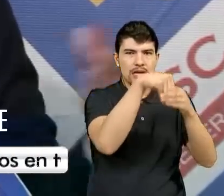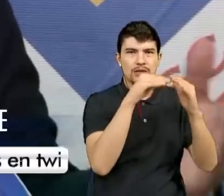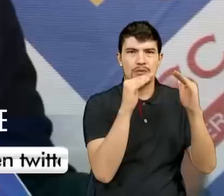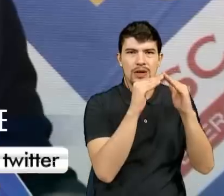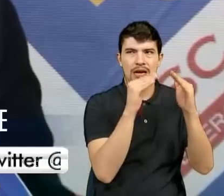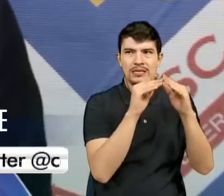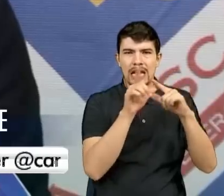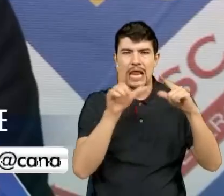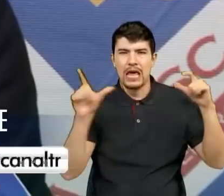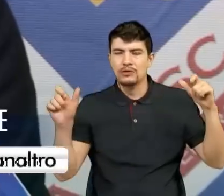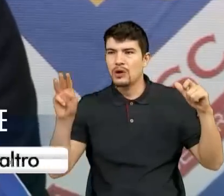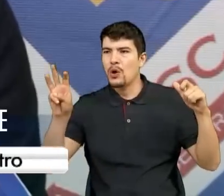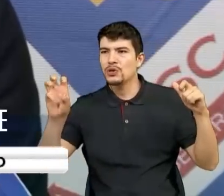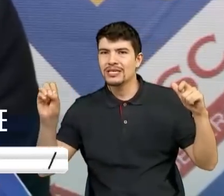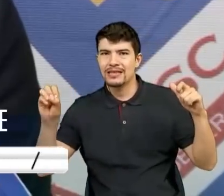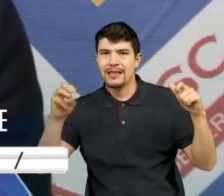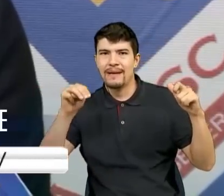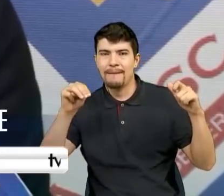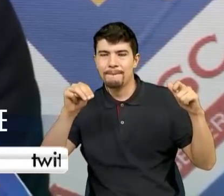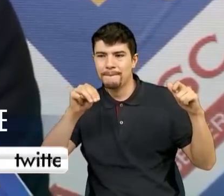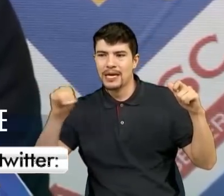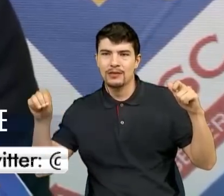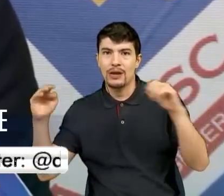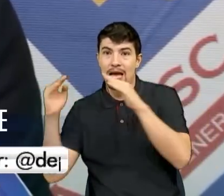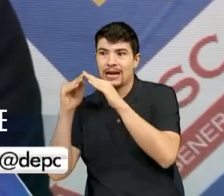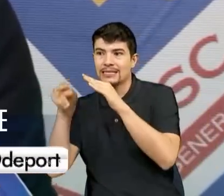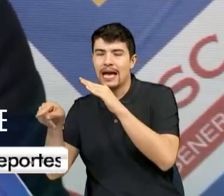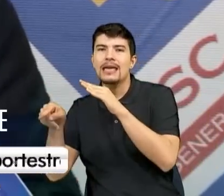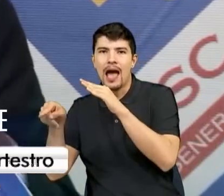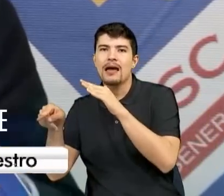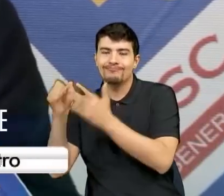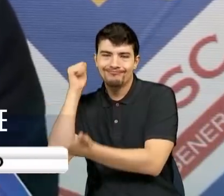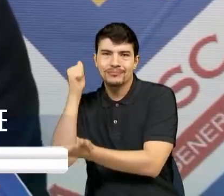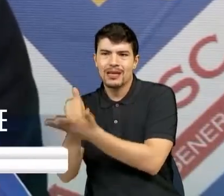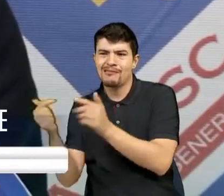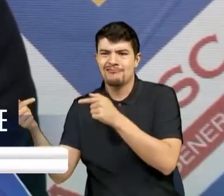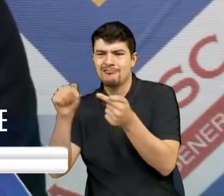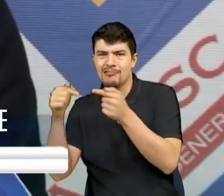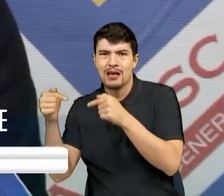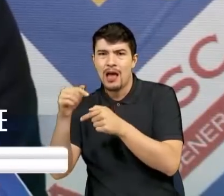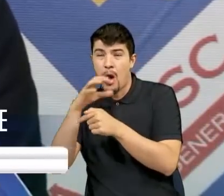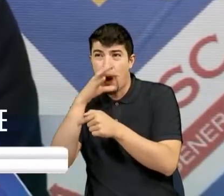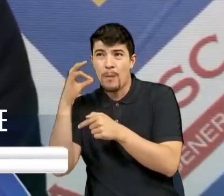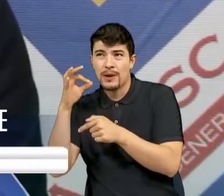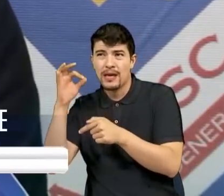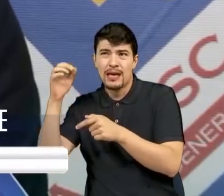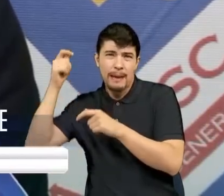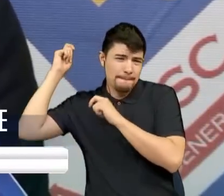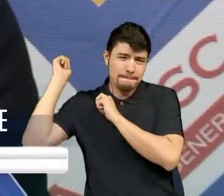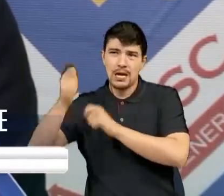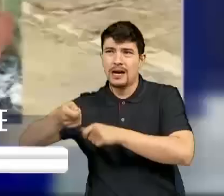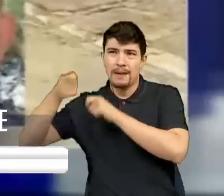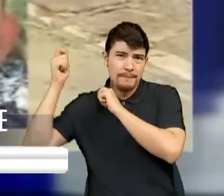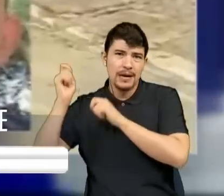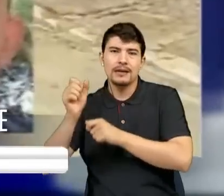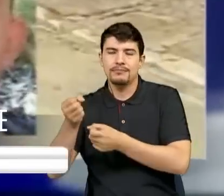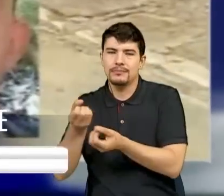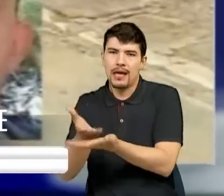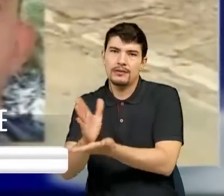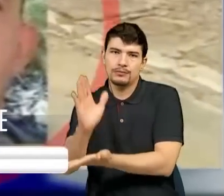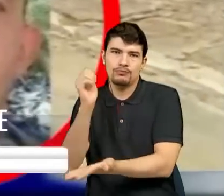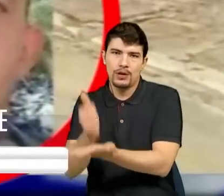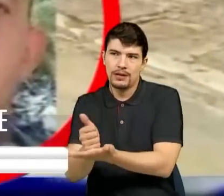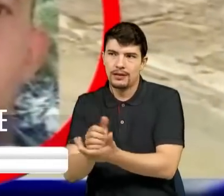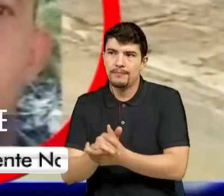hay alejada a 80 metros de la pista, y ahí es donde se producen los hechos, discuten, él la golpea con un hacha y la dama muere. El